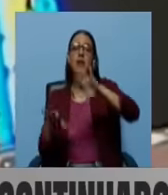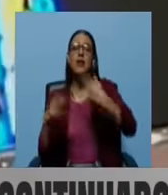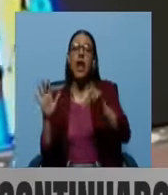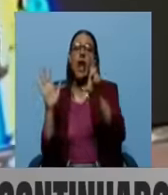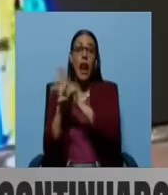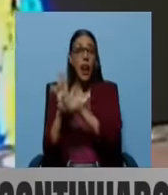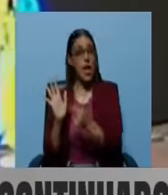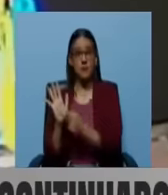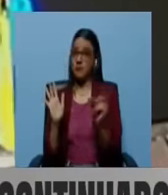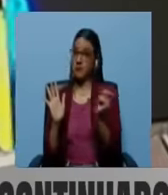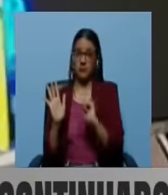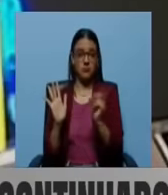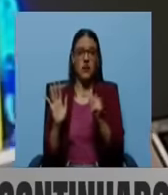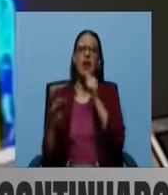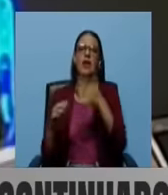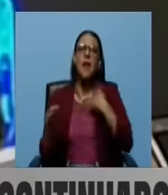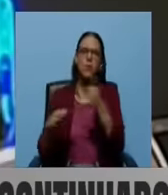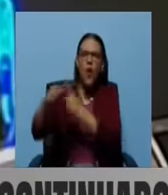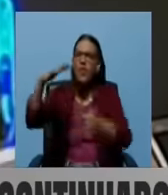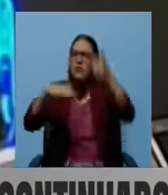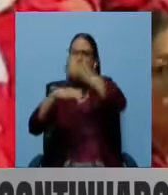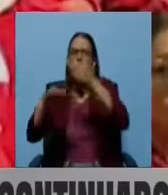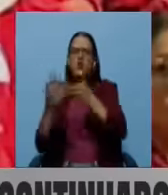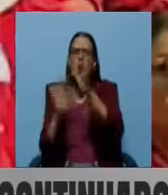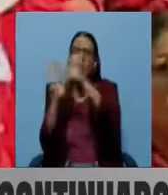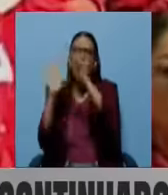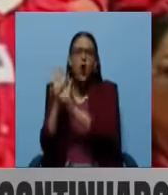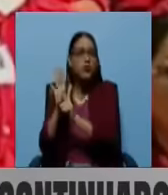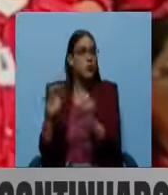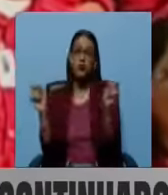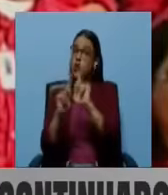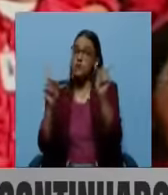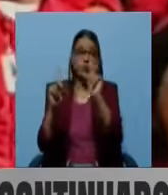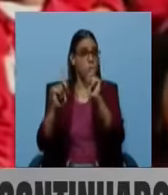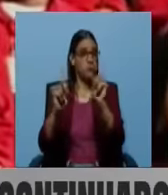Nadie está por encima de la Constitución.